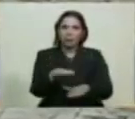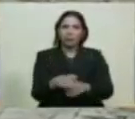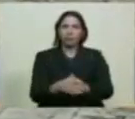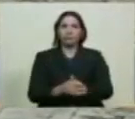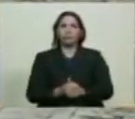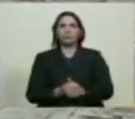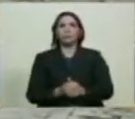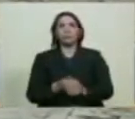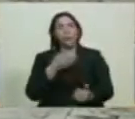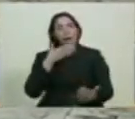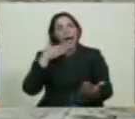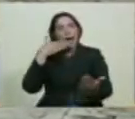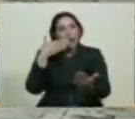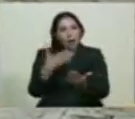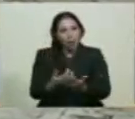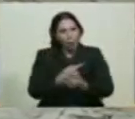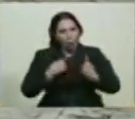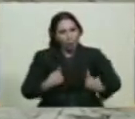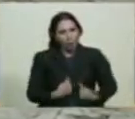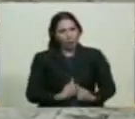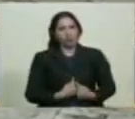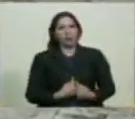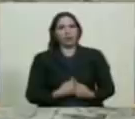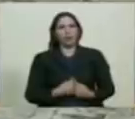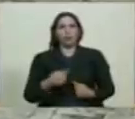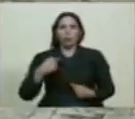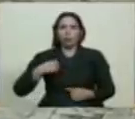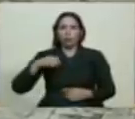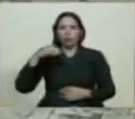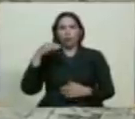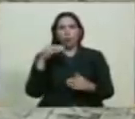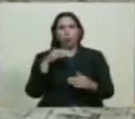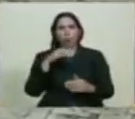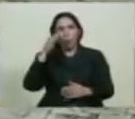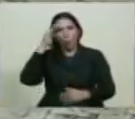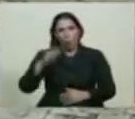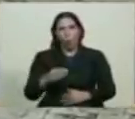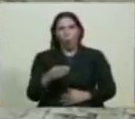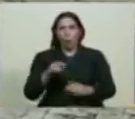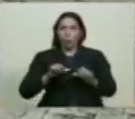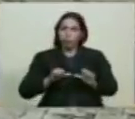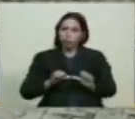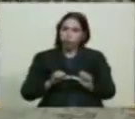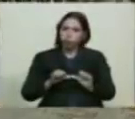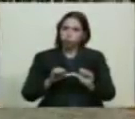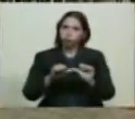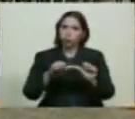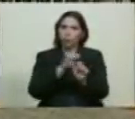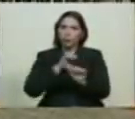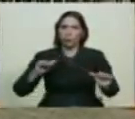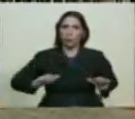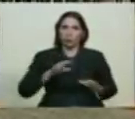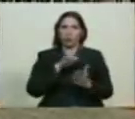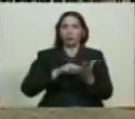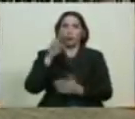Les agradezco desde mi corazón como comandante en jefe constitucional de la Fuerza Armada Nacional Bolivariana